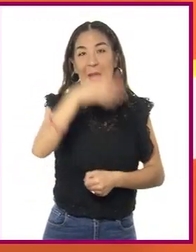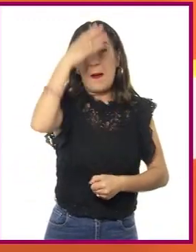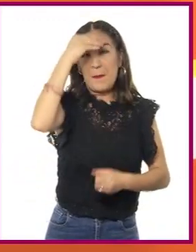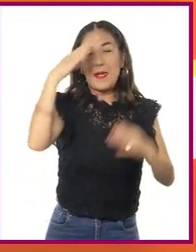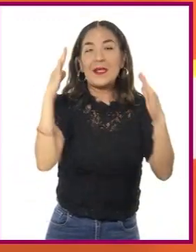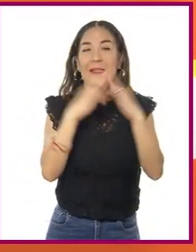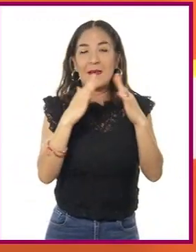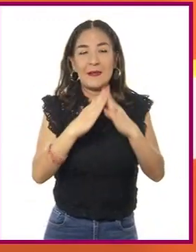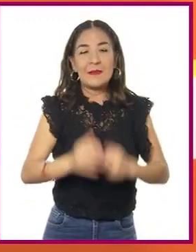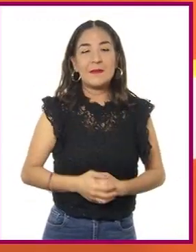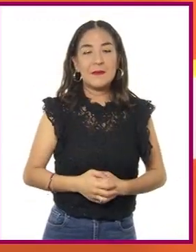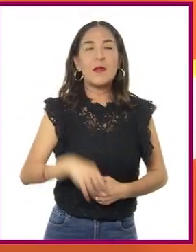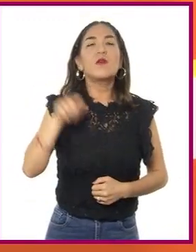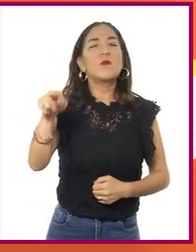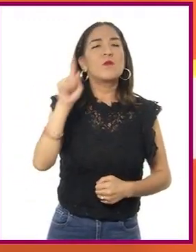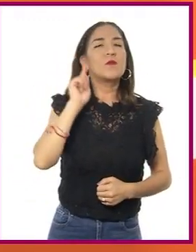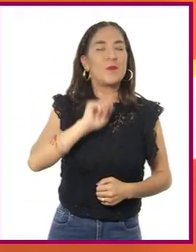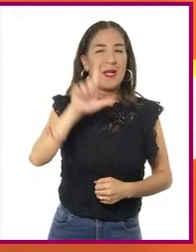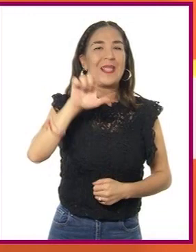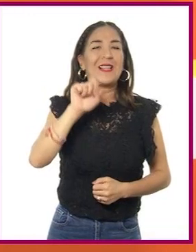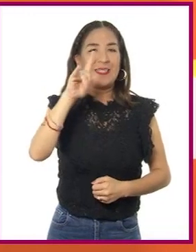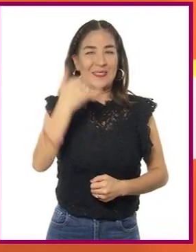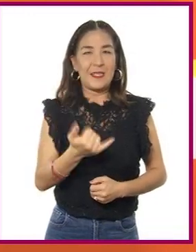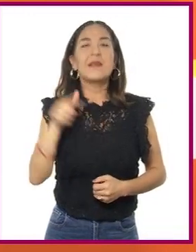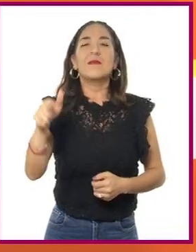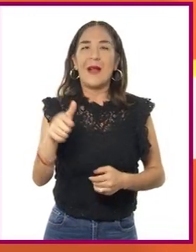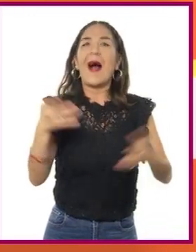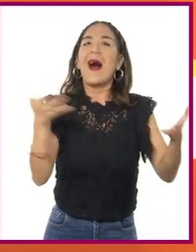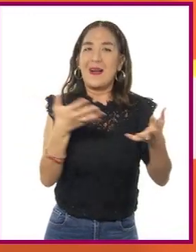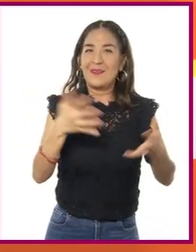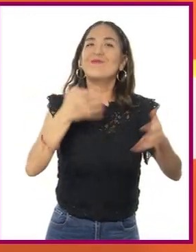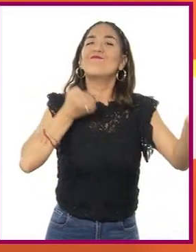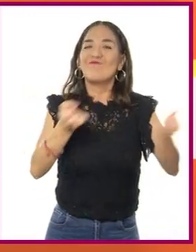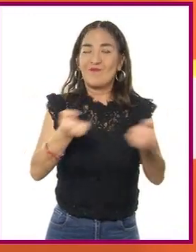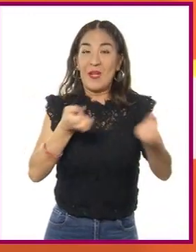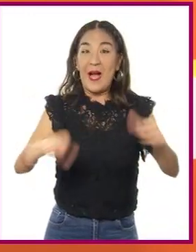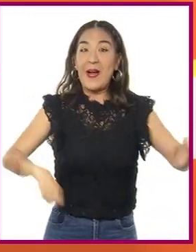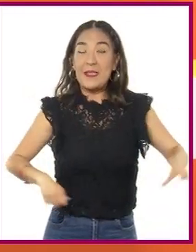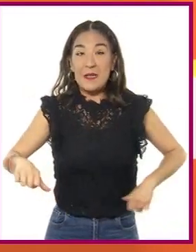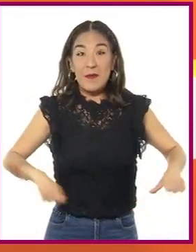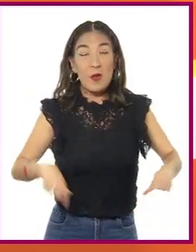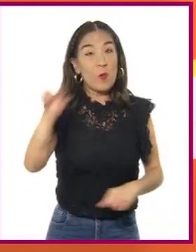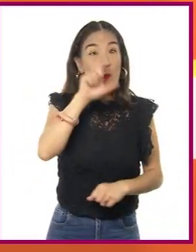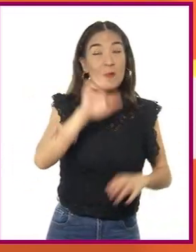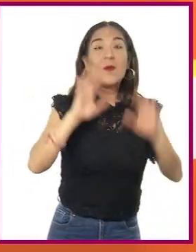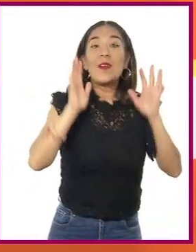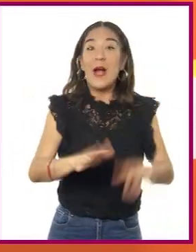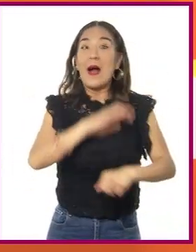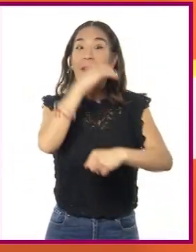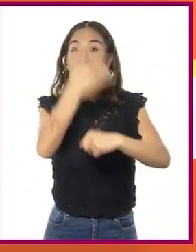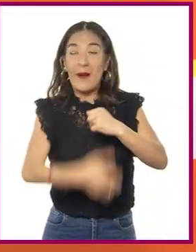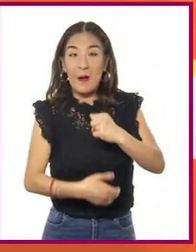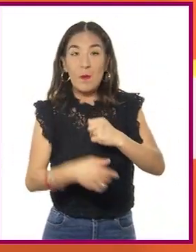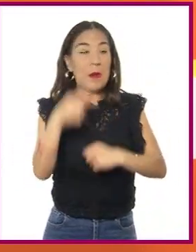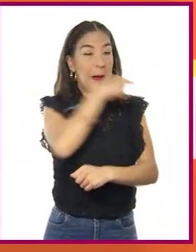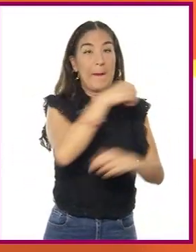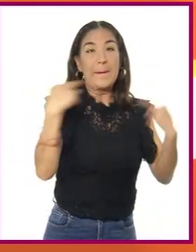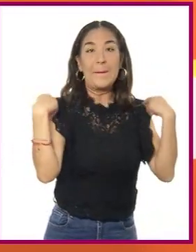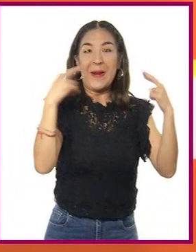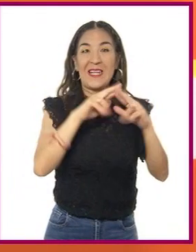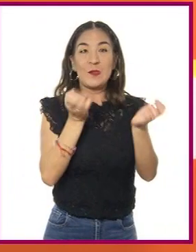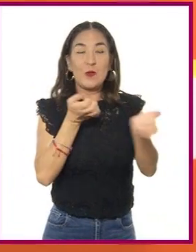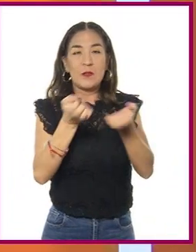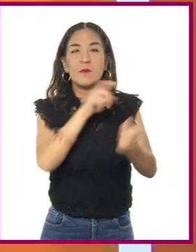Casa, Leslie realizó una serie de ejercicios y tras concluir, el maestro de la sesión midió su frecuencia